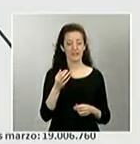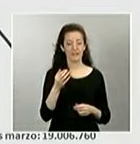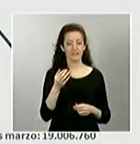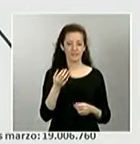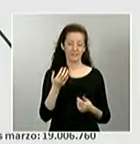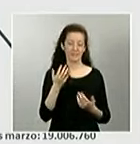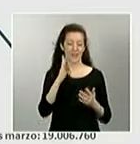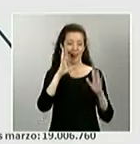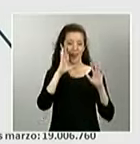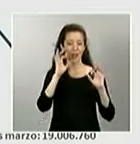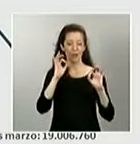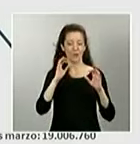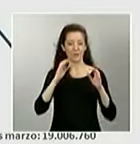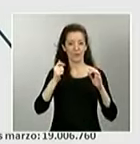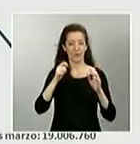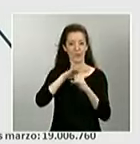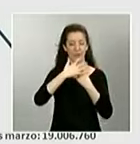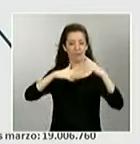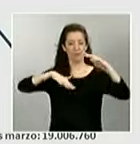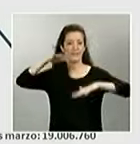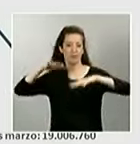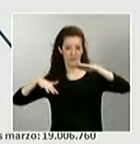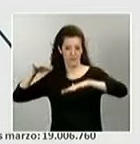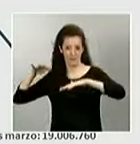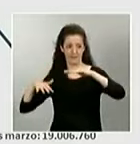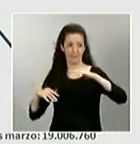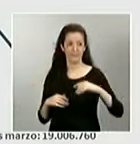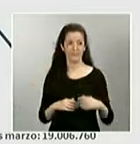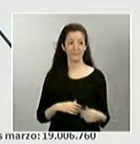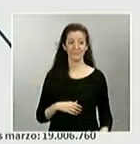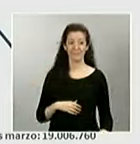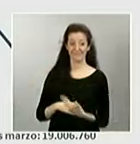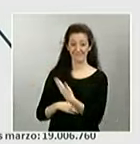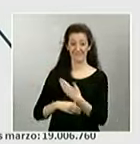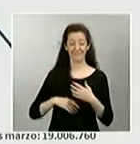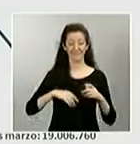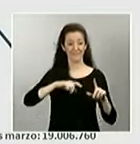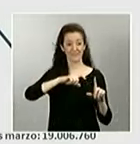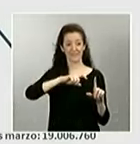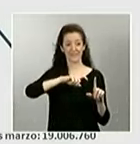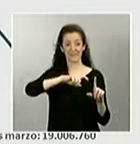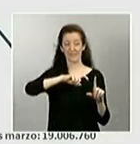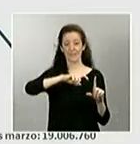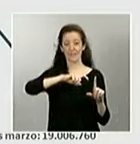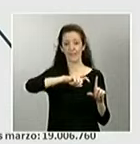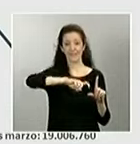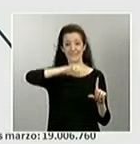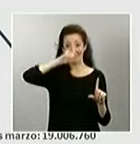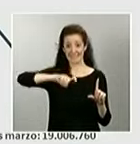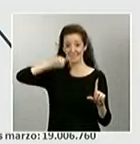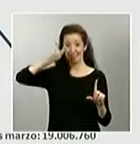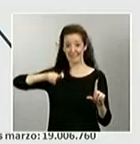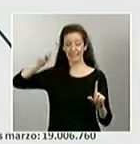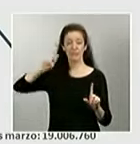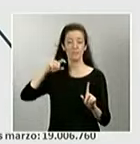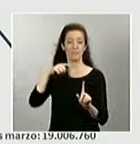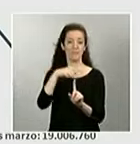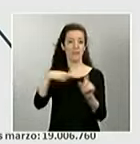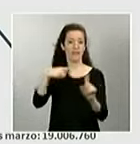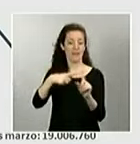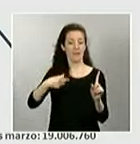El gráfico que estoy comentando es un gráfico en el cual aparece la serie diaria que subyace a la media mensual, aparece la serie diaria